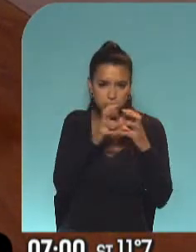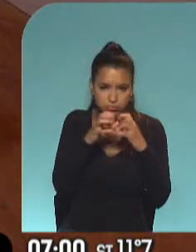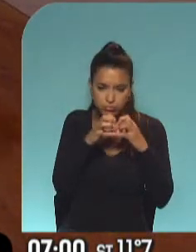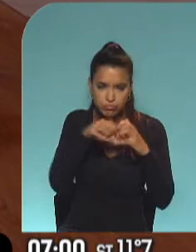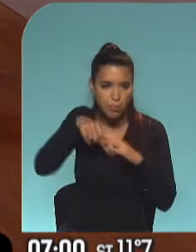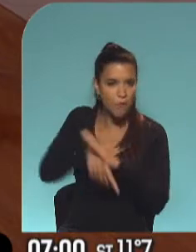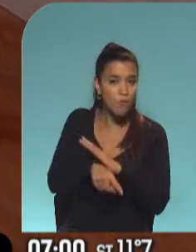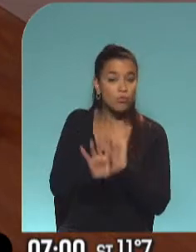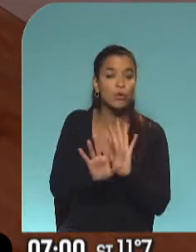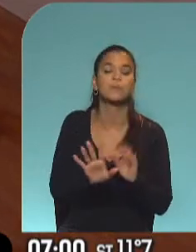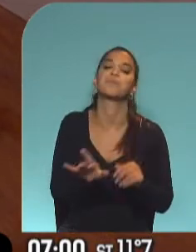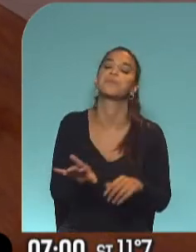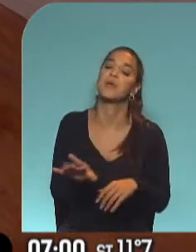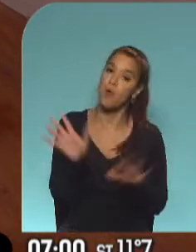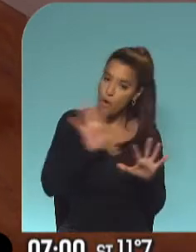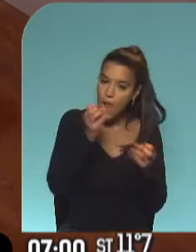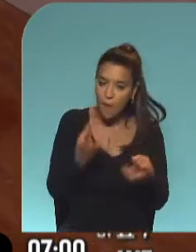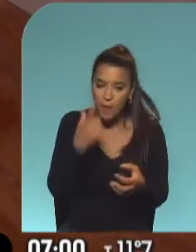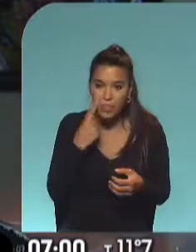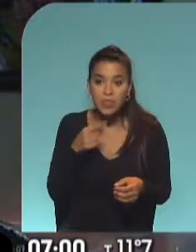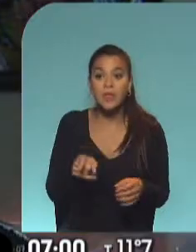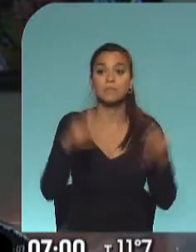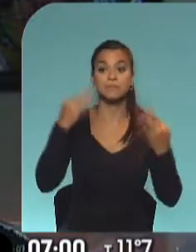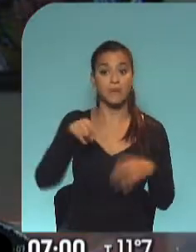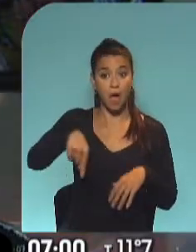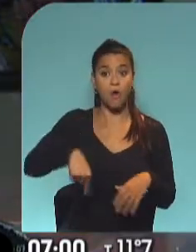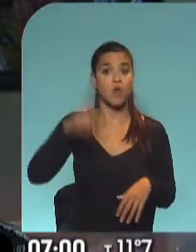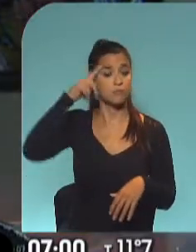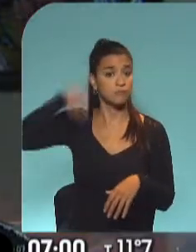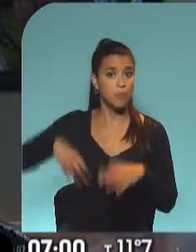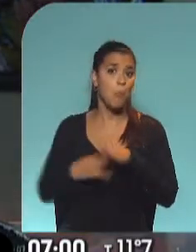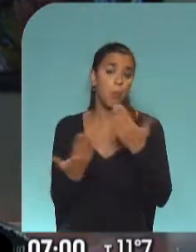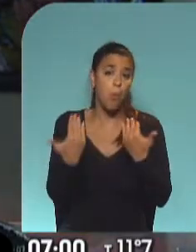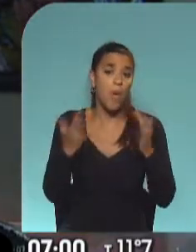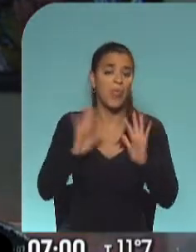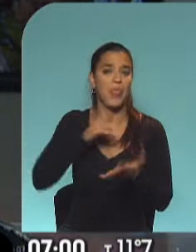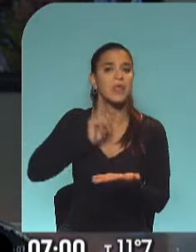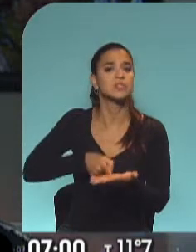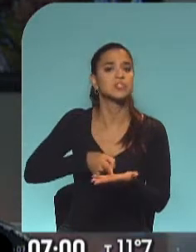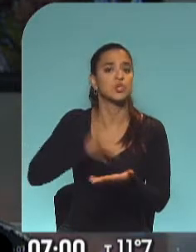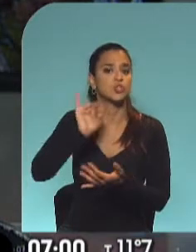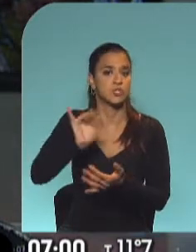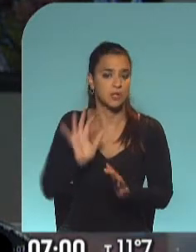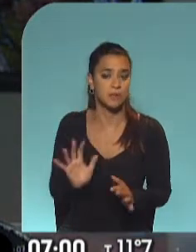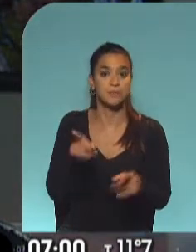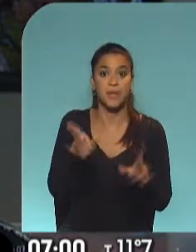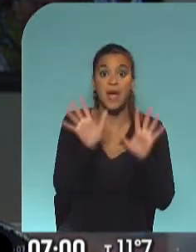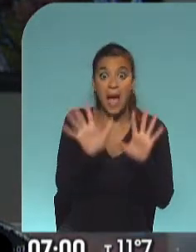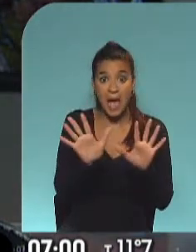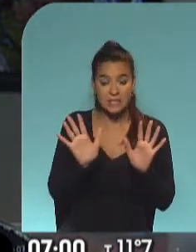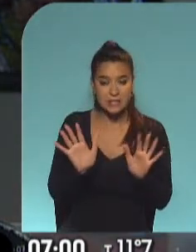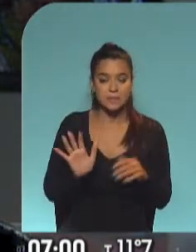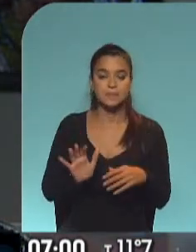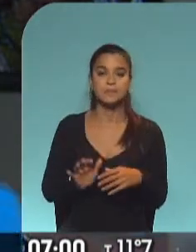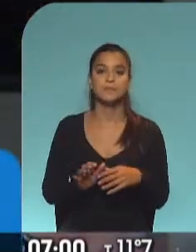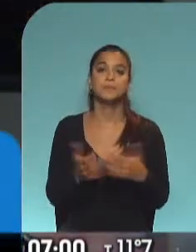Buen día, Silvia. Técnicamente la Corte ya está en condiciones de tomar una decisión. Para cuando se produce un caso de esta naturaleza,